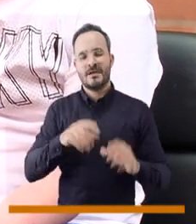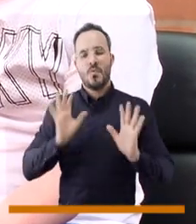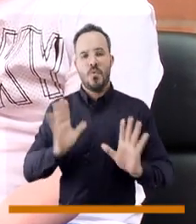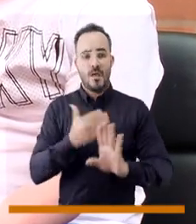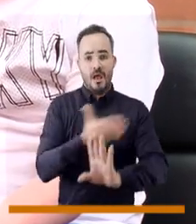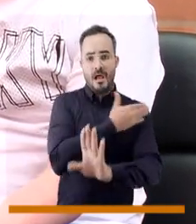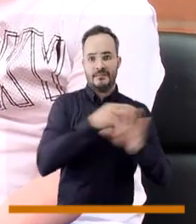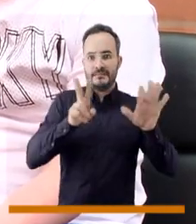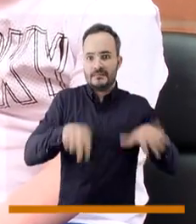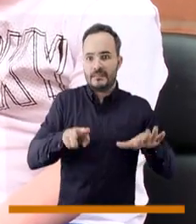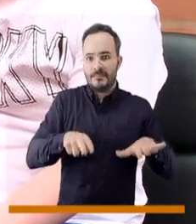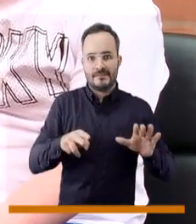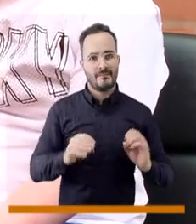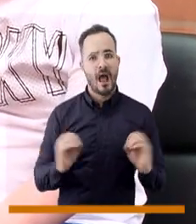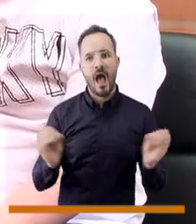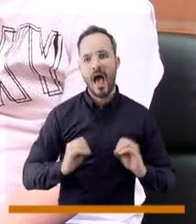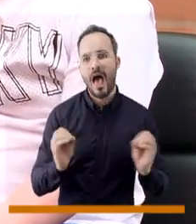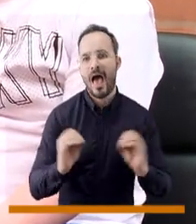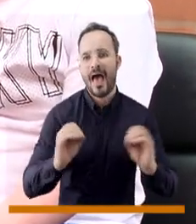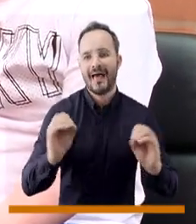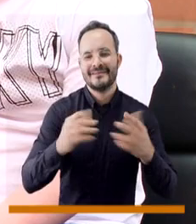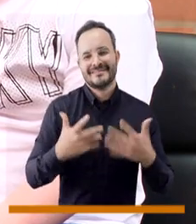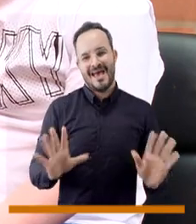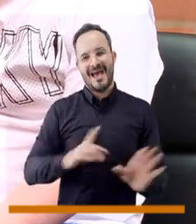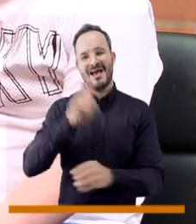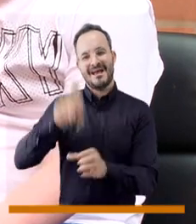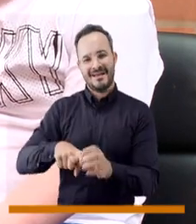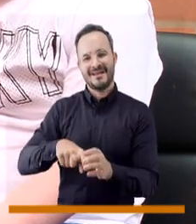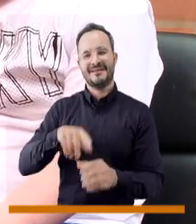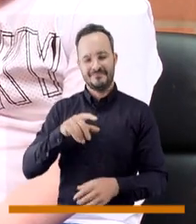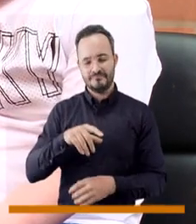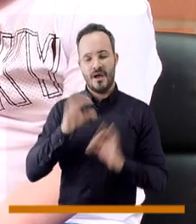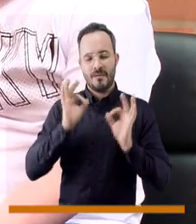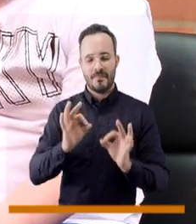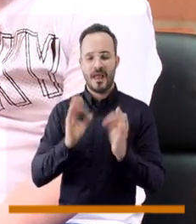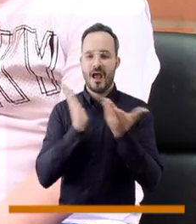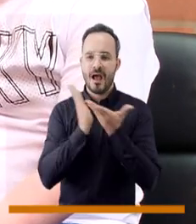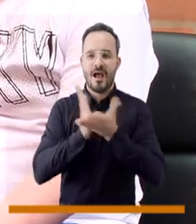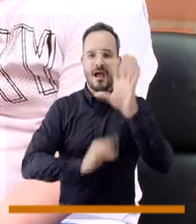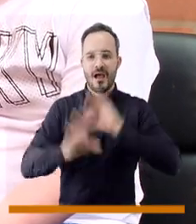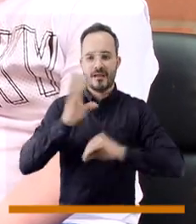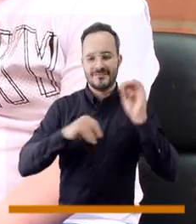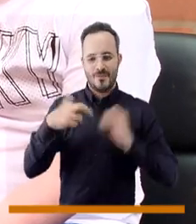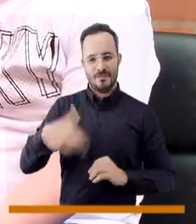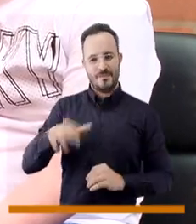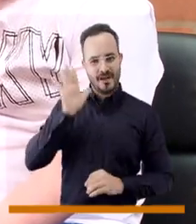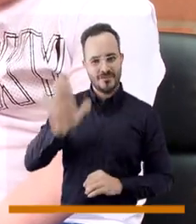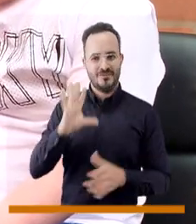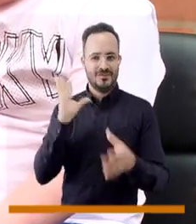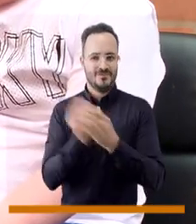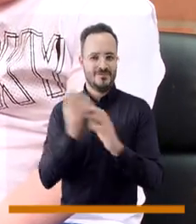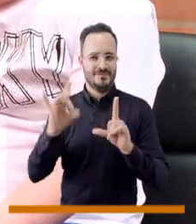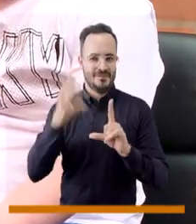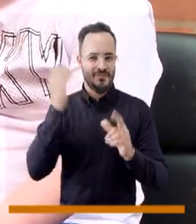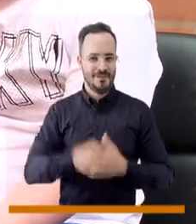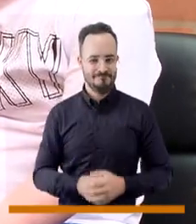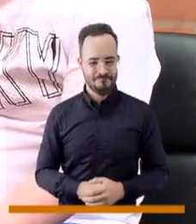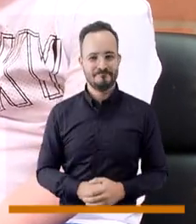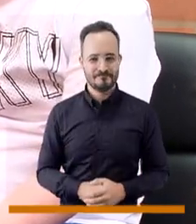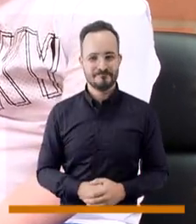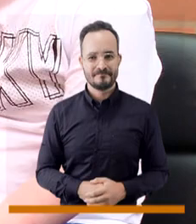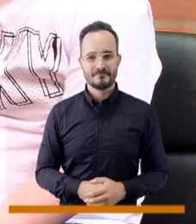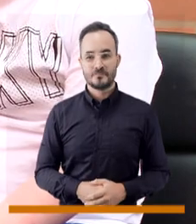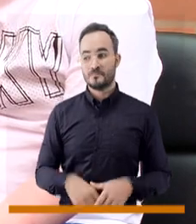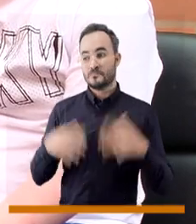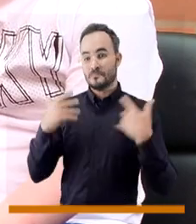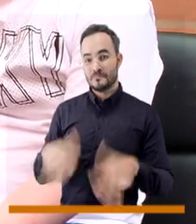7 meses desescolarizado, hace parte del programa Primaria Incluyente, de ese programa tan importante de educación virtual asistida